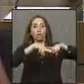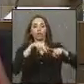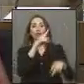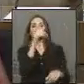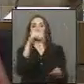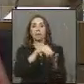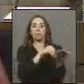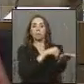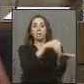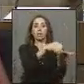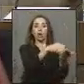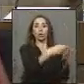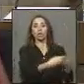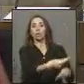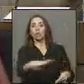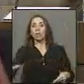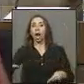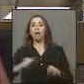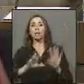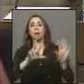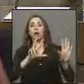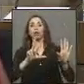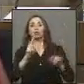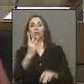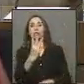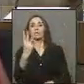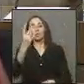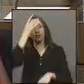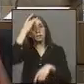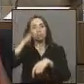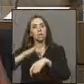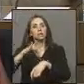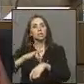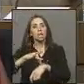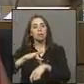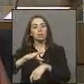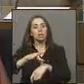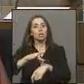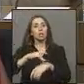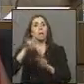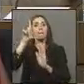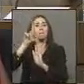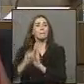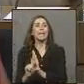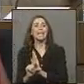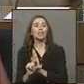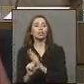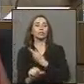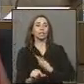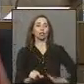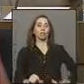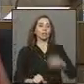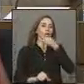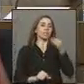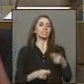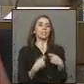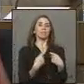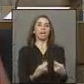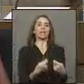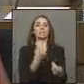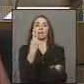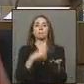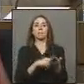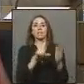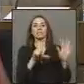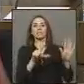mil millones, alcanza a solo 833 pacientes. Mucho menos de lo que el gobierno dice gastar en los